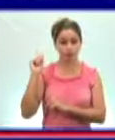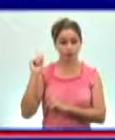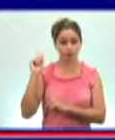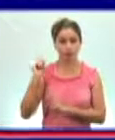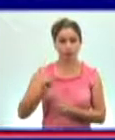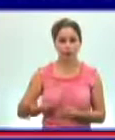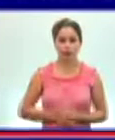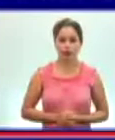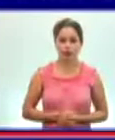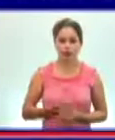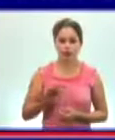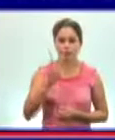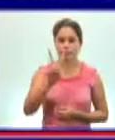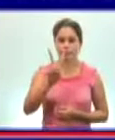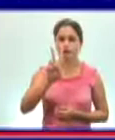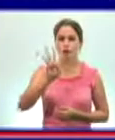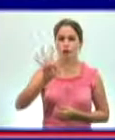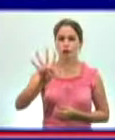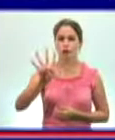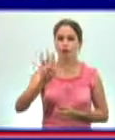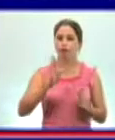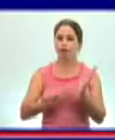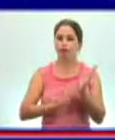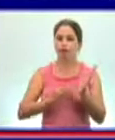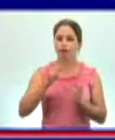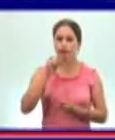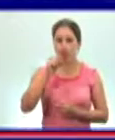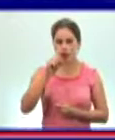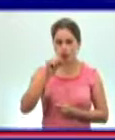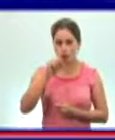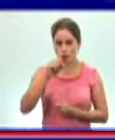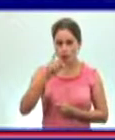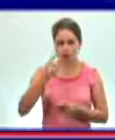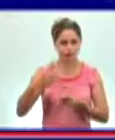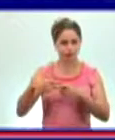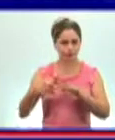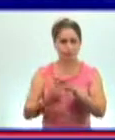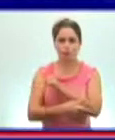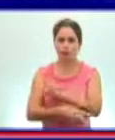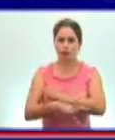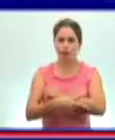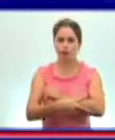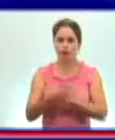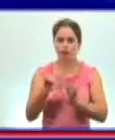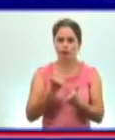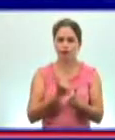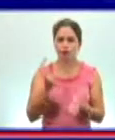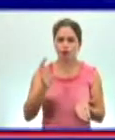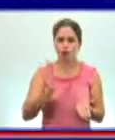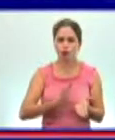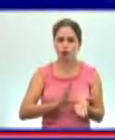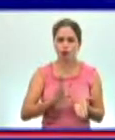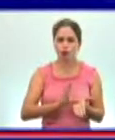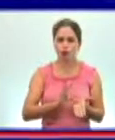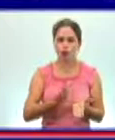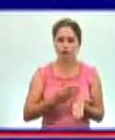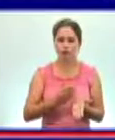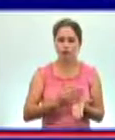el 24 de noviembre en Londres se publica el libro El origen de las especies de Charles